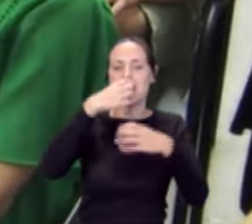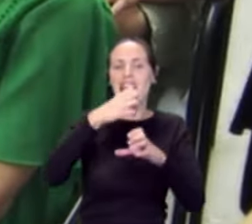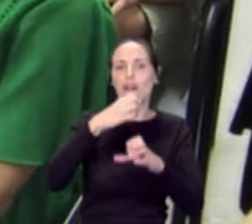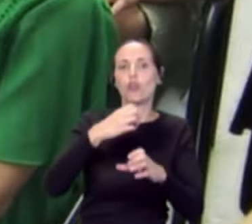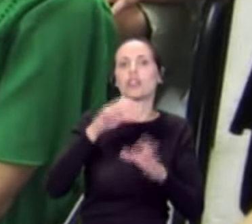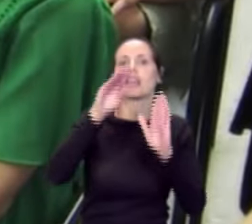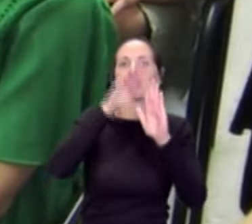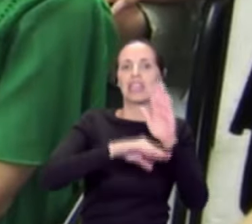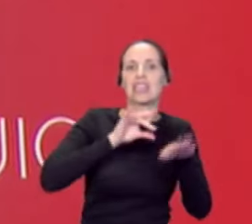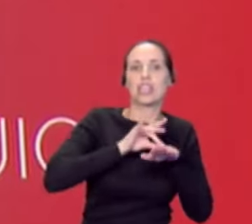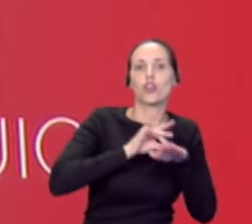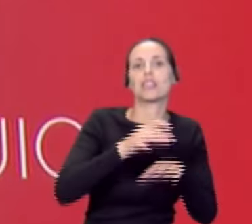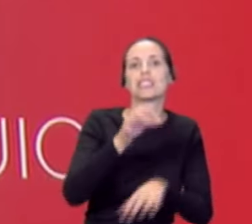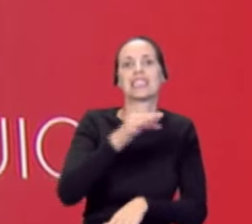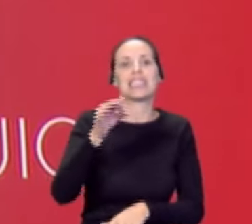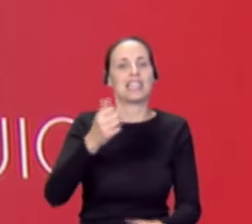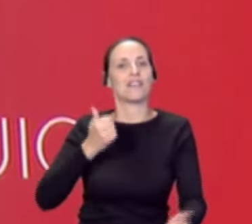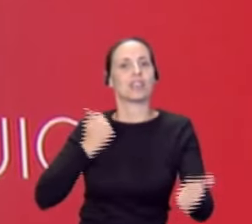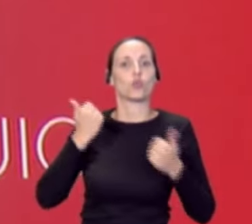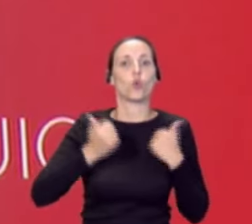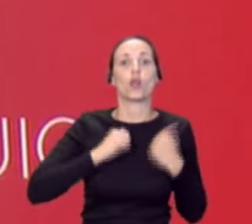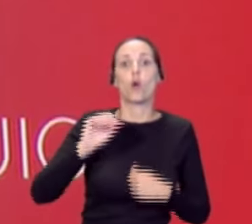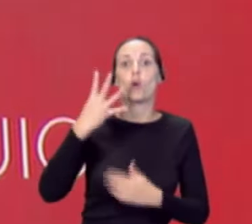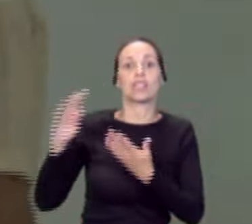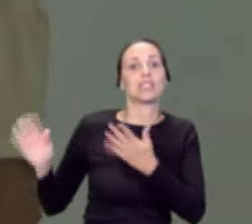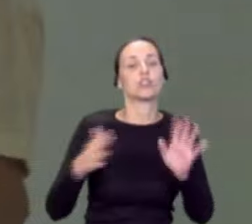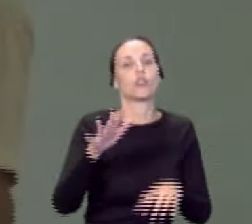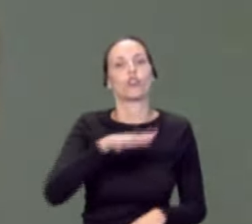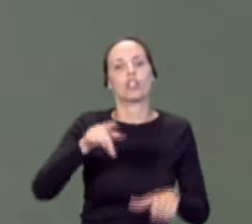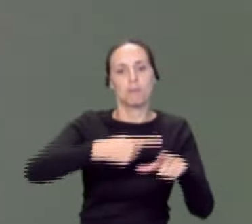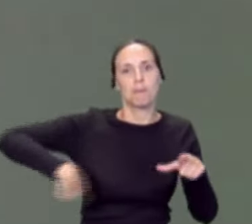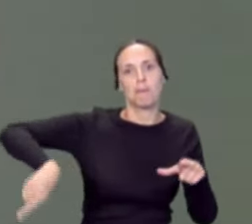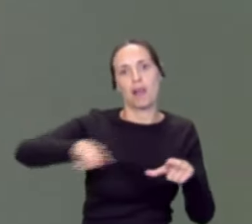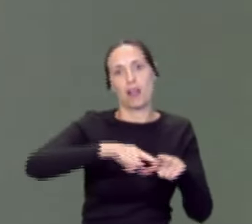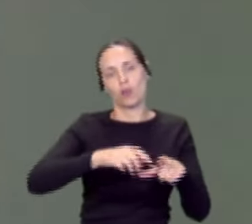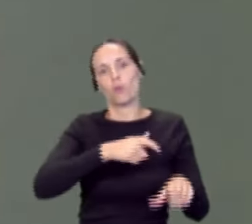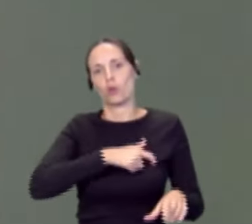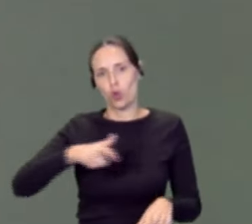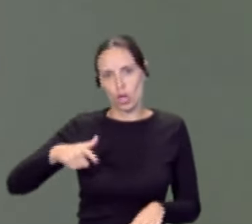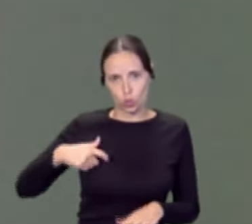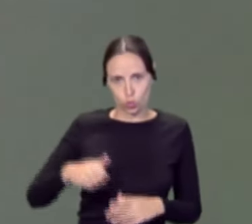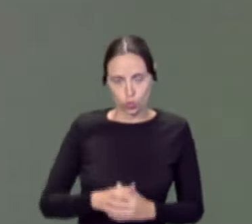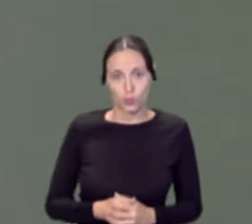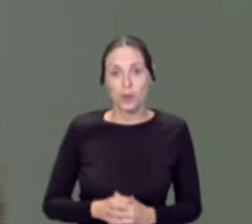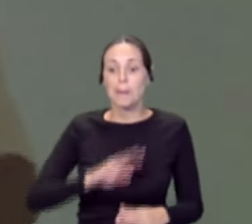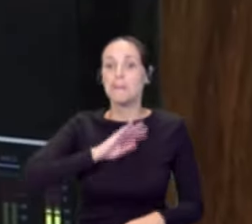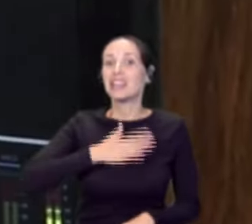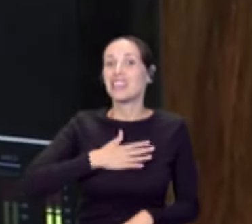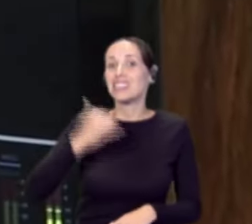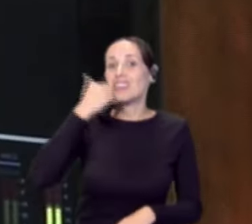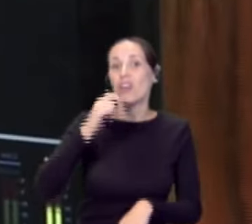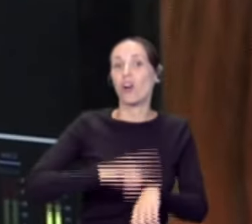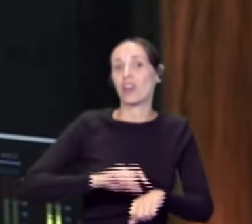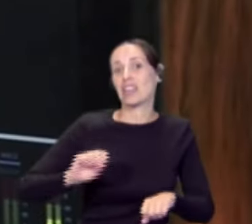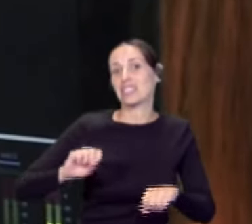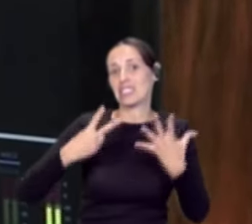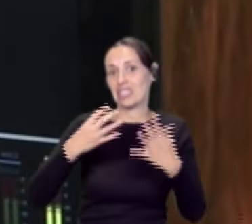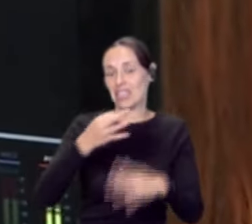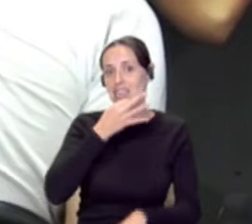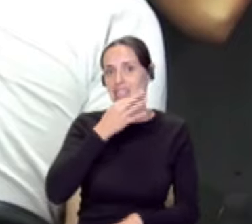Isla Ventura, que celebra su cuarta edición en el Lago Martianes del Puerto de la Cruz. Mañana sábado a las 19 horas tendrá lugar la